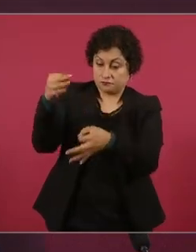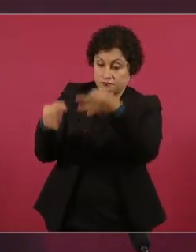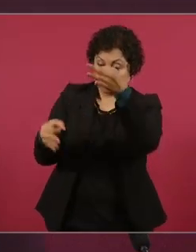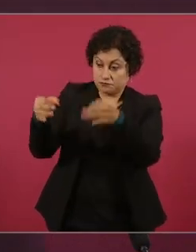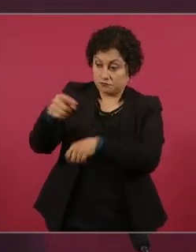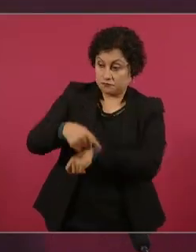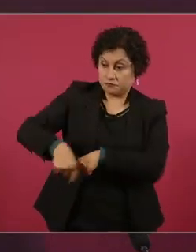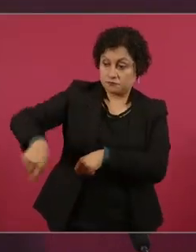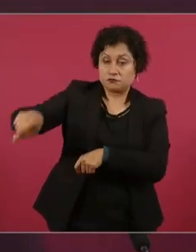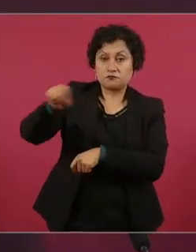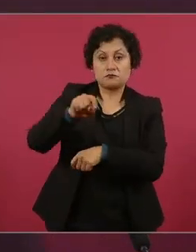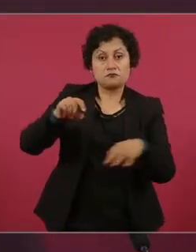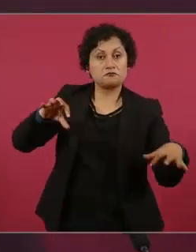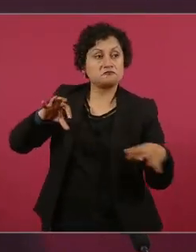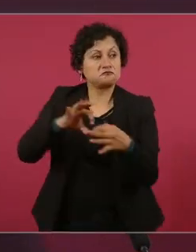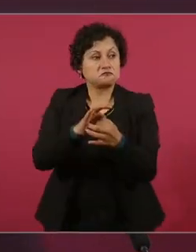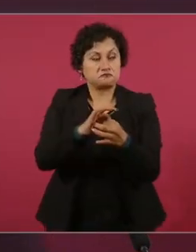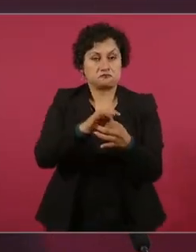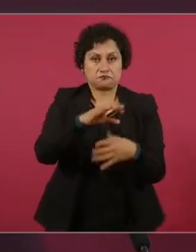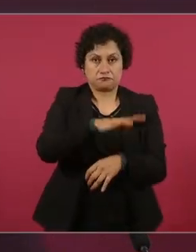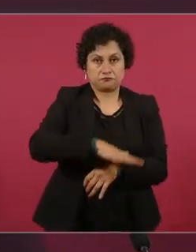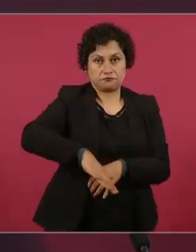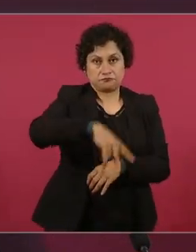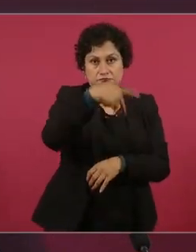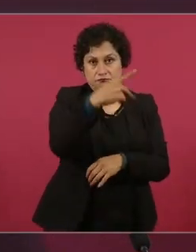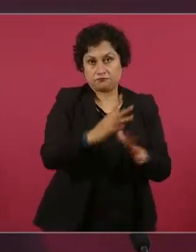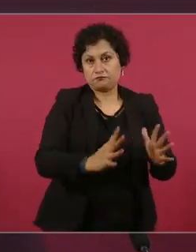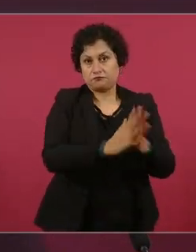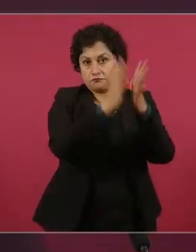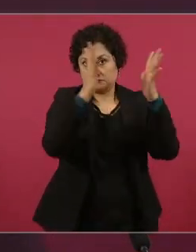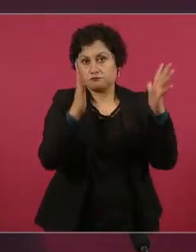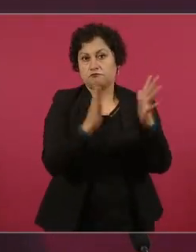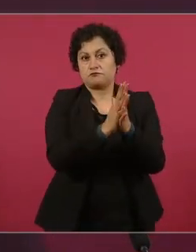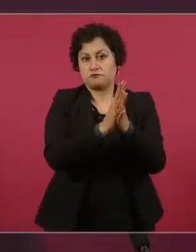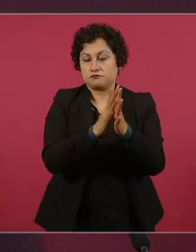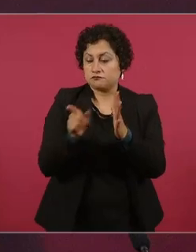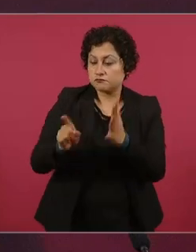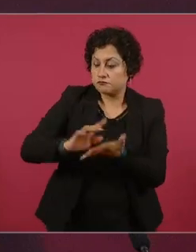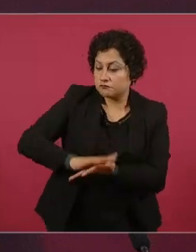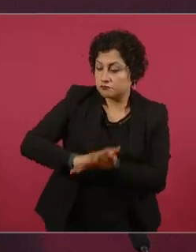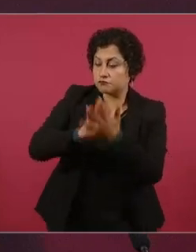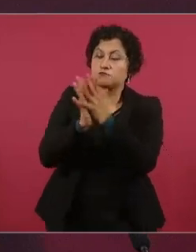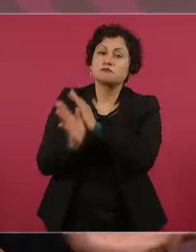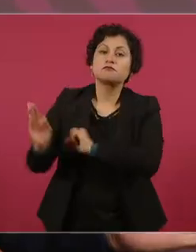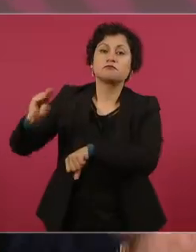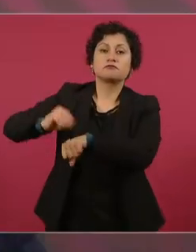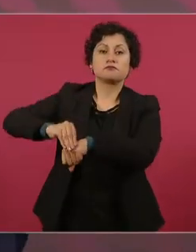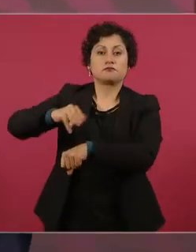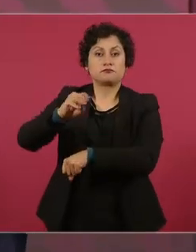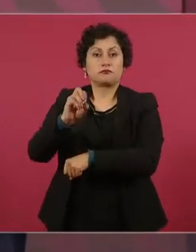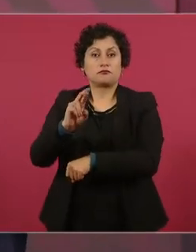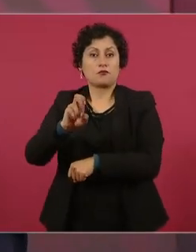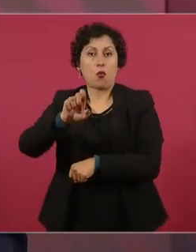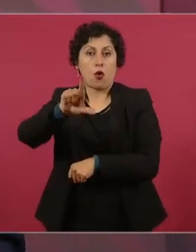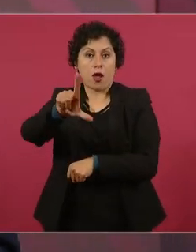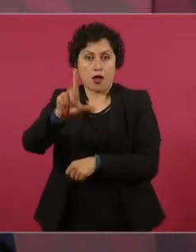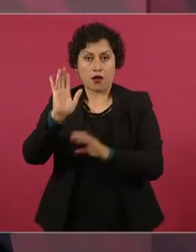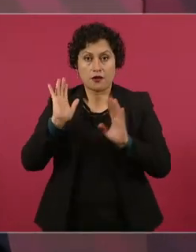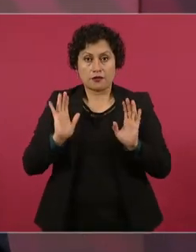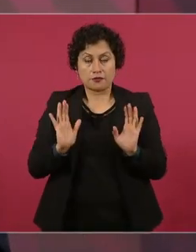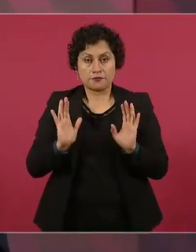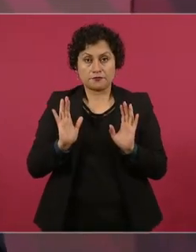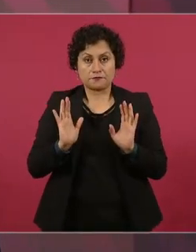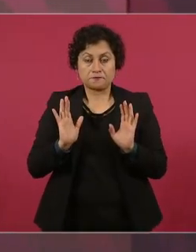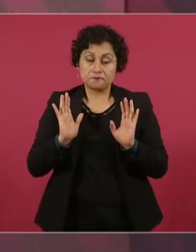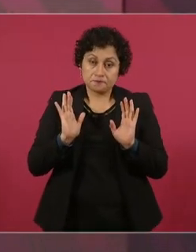que se moralizara el Poder Judicial. Entonces, me